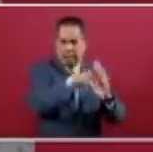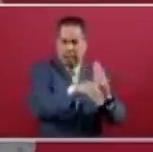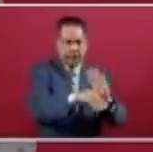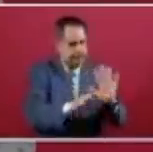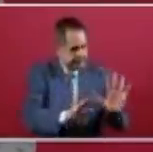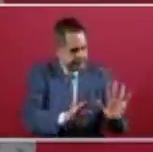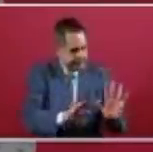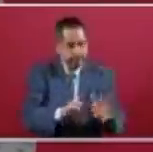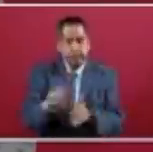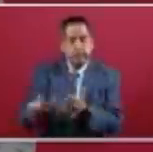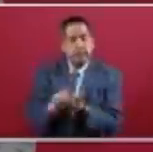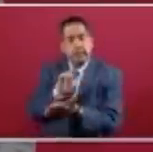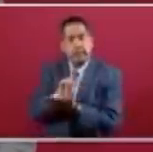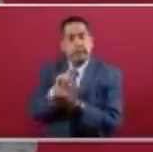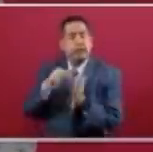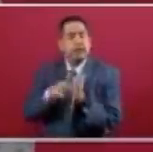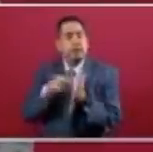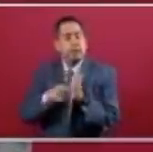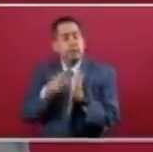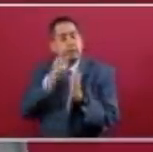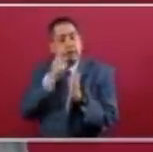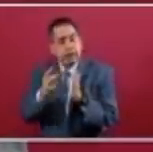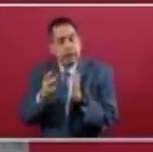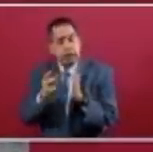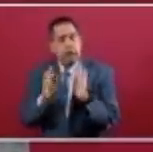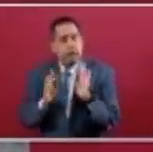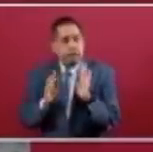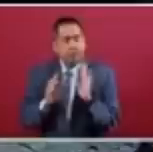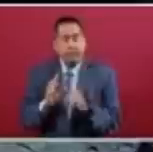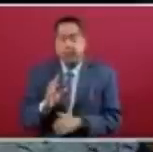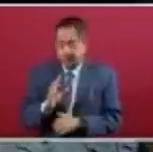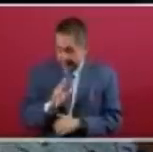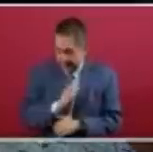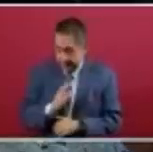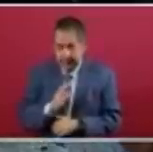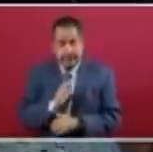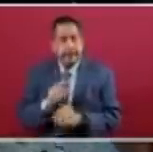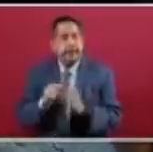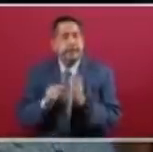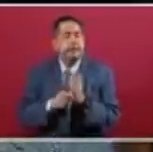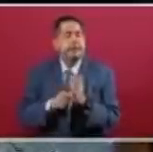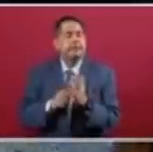ley, porque han habido